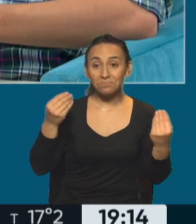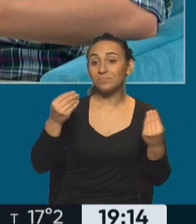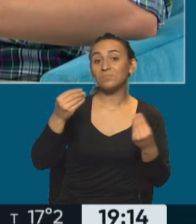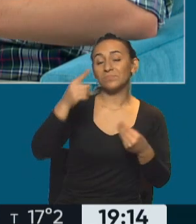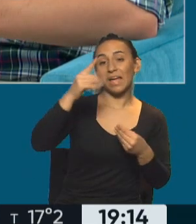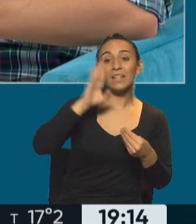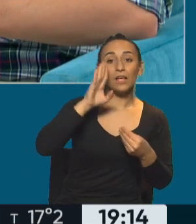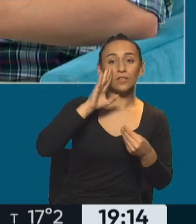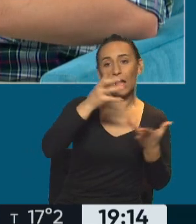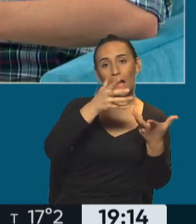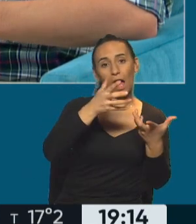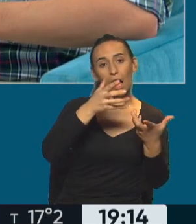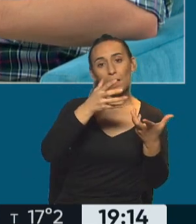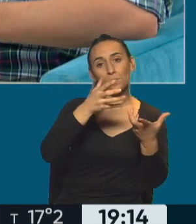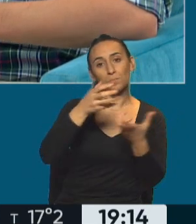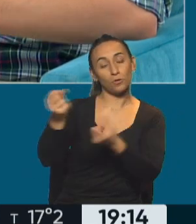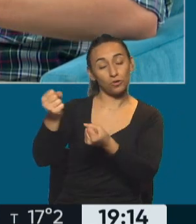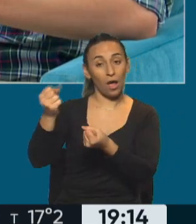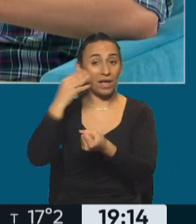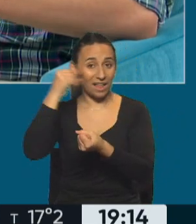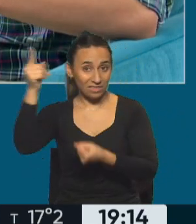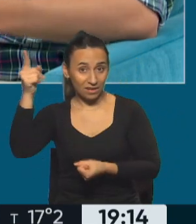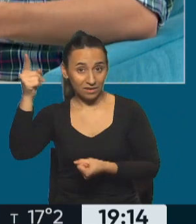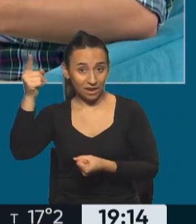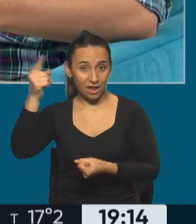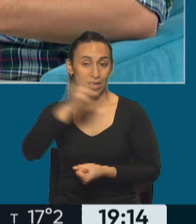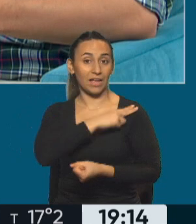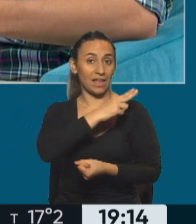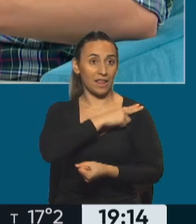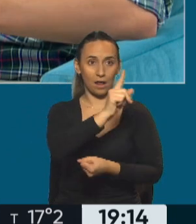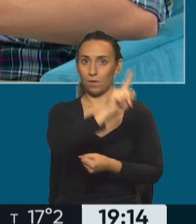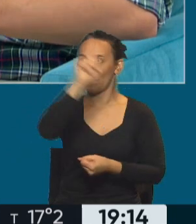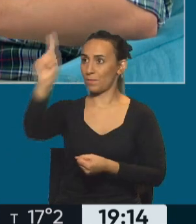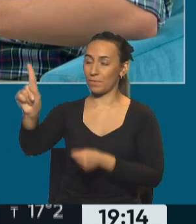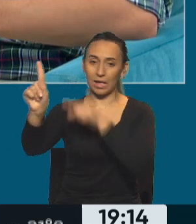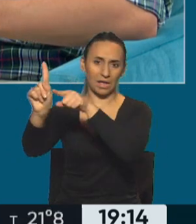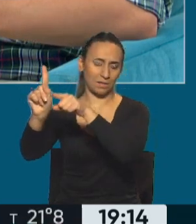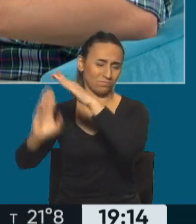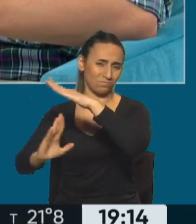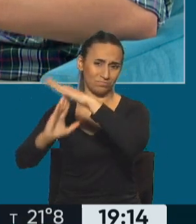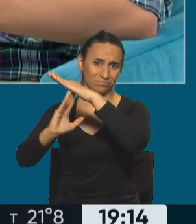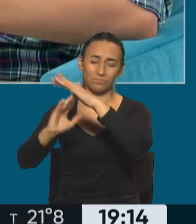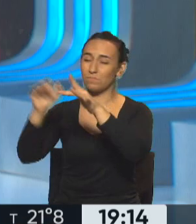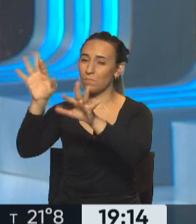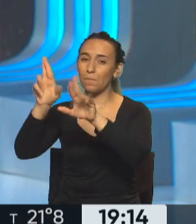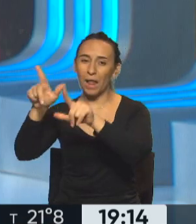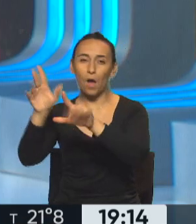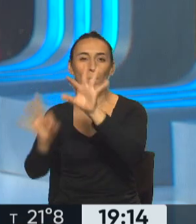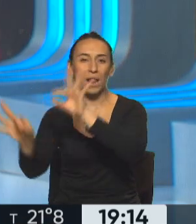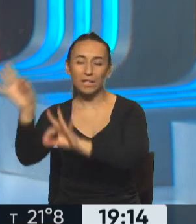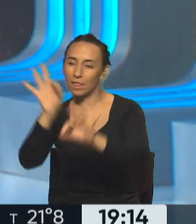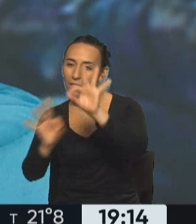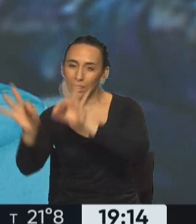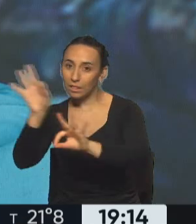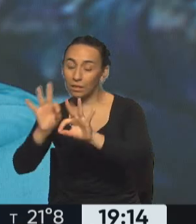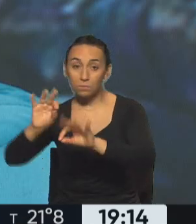logístico y militar. Mandó a un general. Exactamente, al Reino Unido, y que fue decisivo en el teatro de operaciones para el triunfo británico. Fue decisivo. Sin